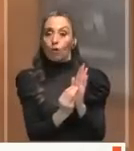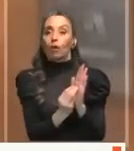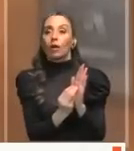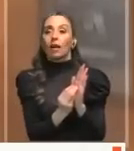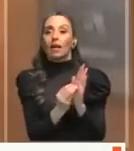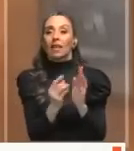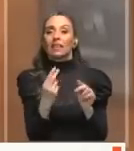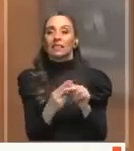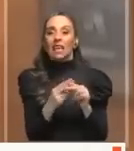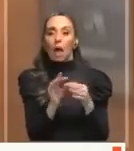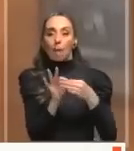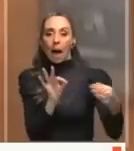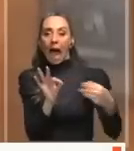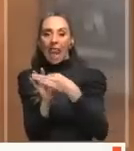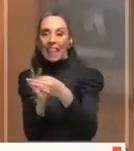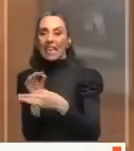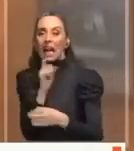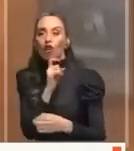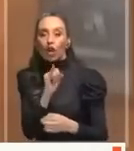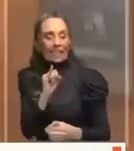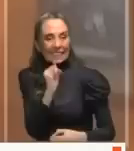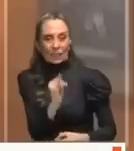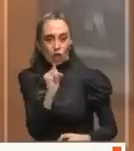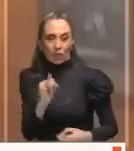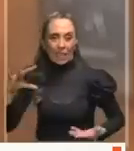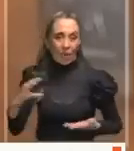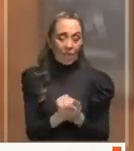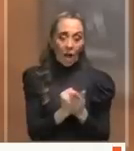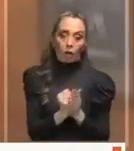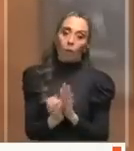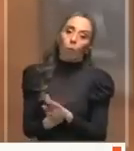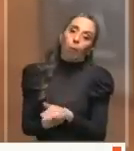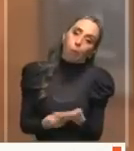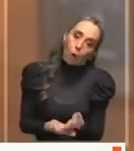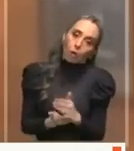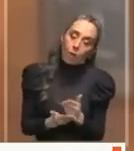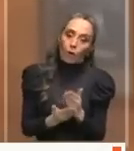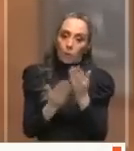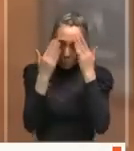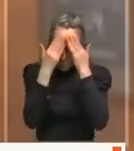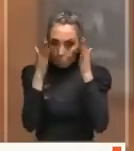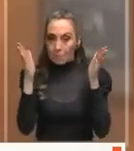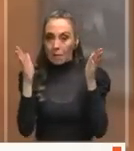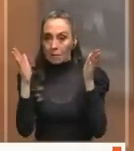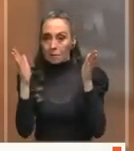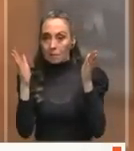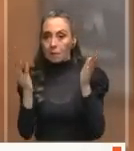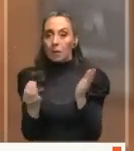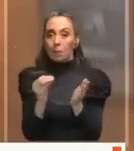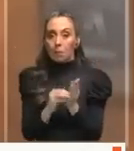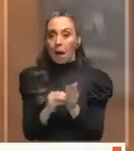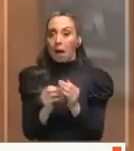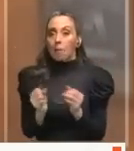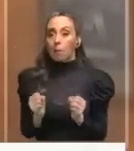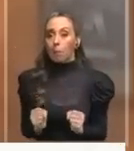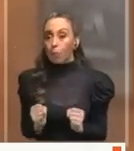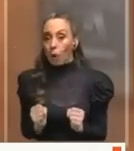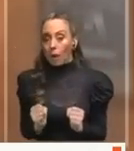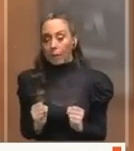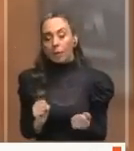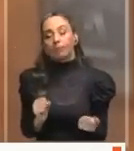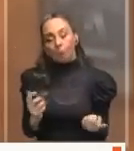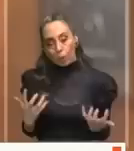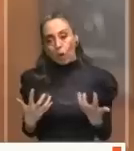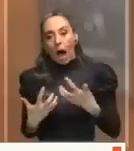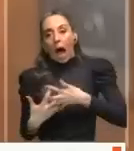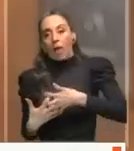líneas rojas, ¿no?, para poder con mayor pragmatismo, con mayor capacidad de adaptación, ¿no?,